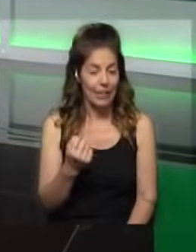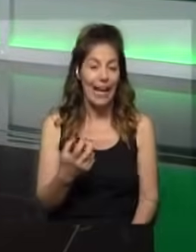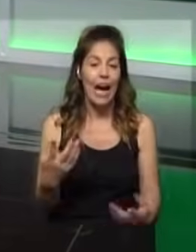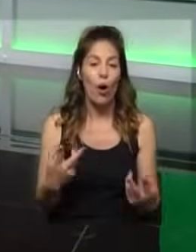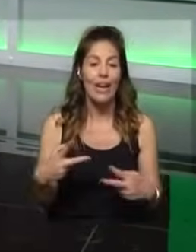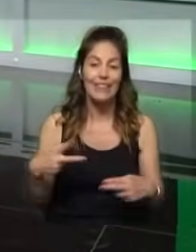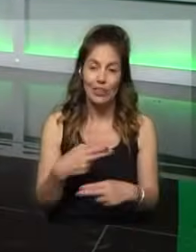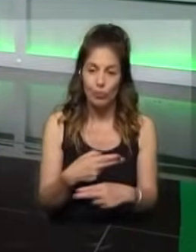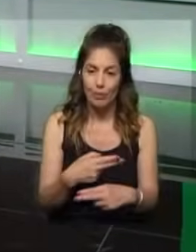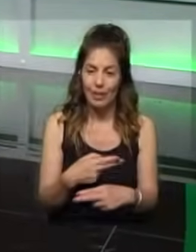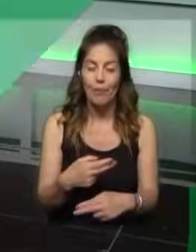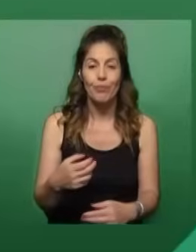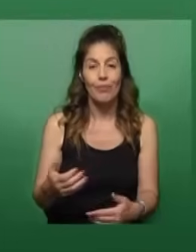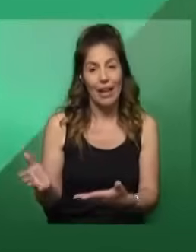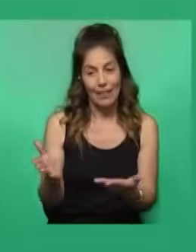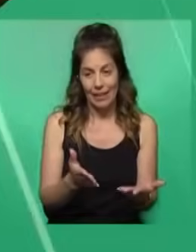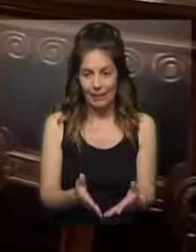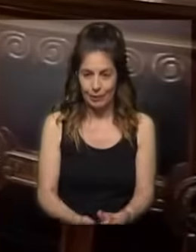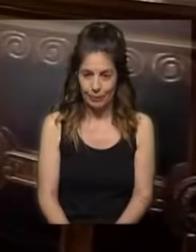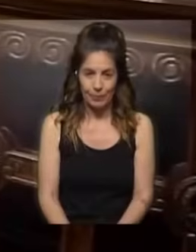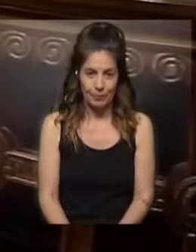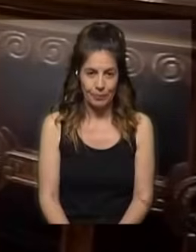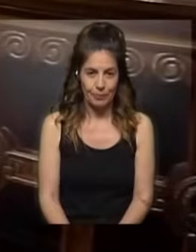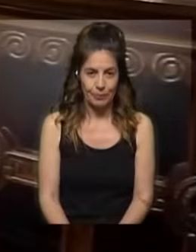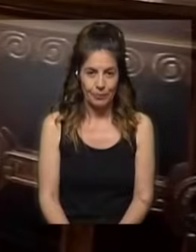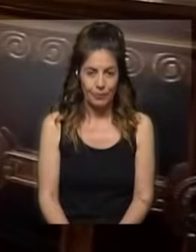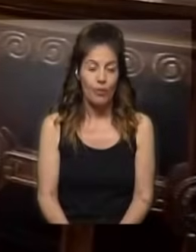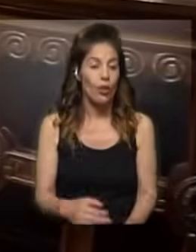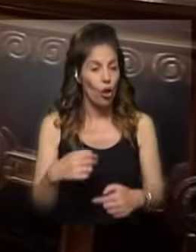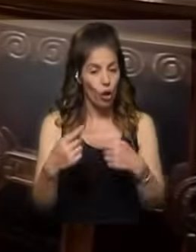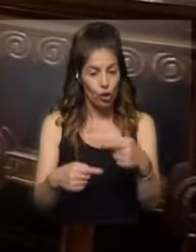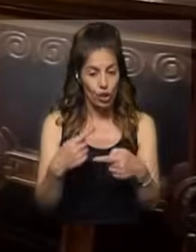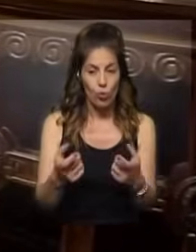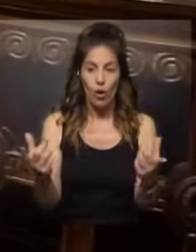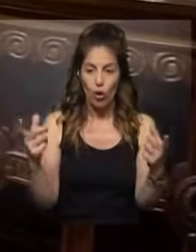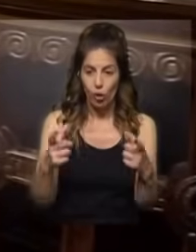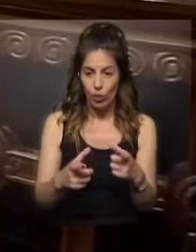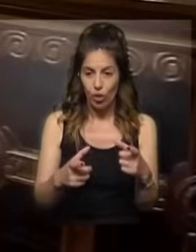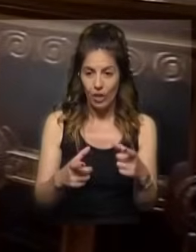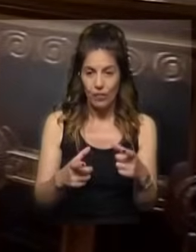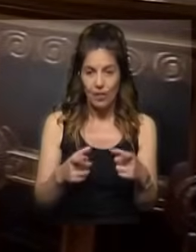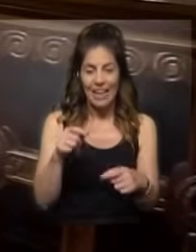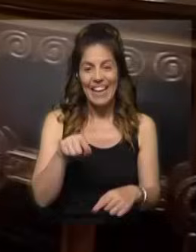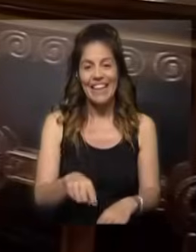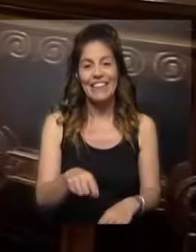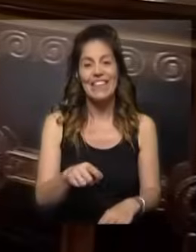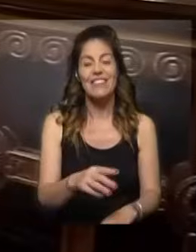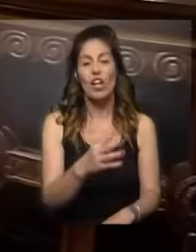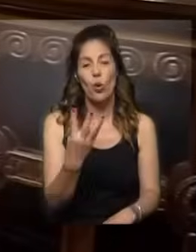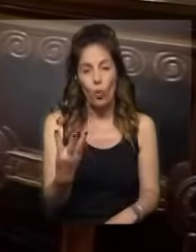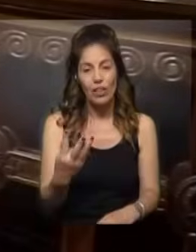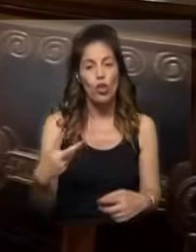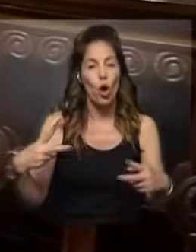adelante Martín Duarte bueno que continúe con reuniones Martín yo les decía Este es el cuarto cuarto